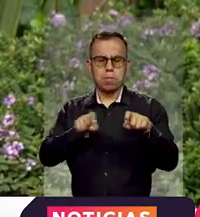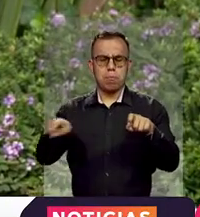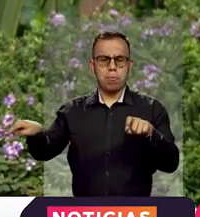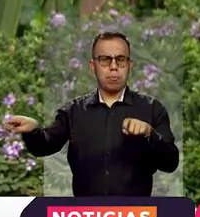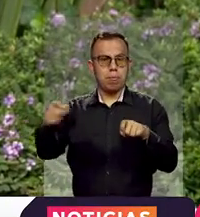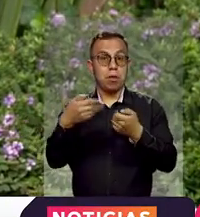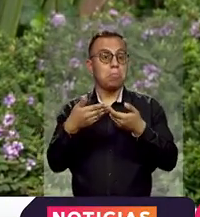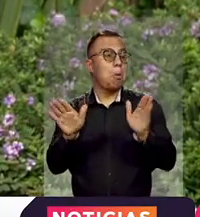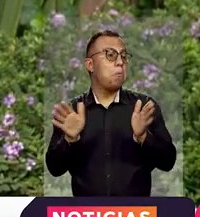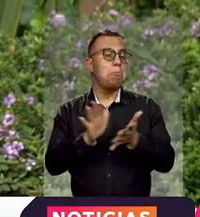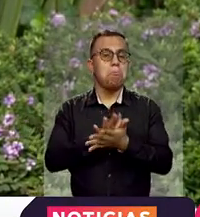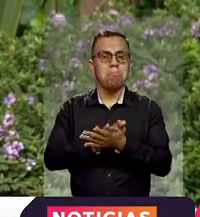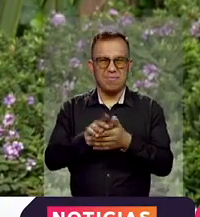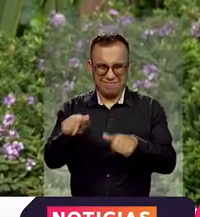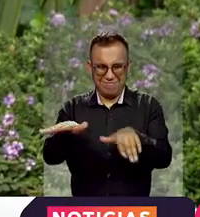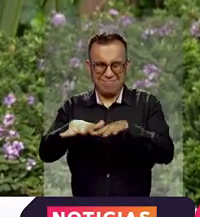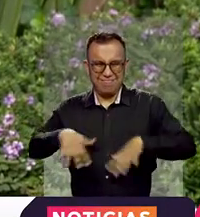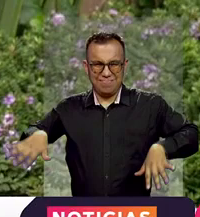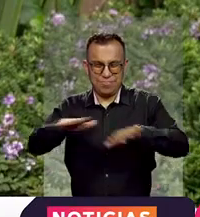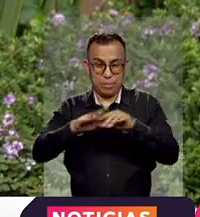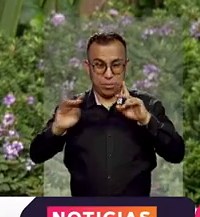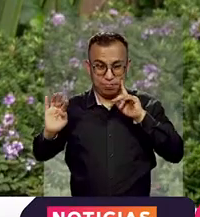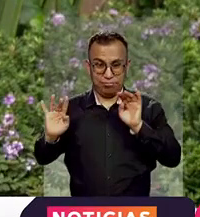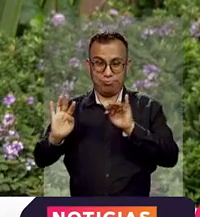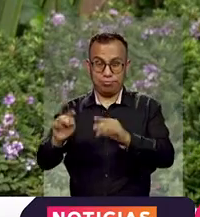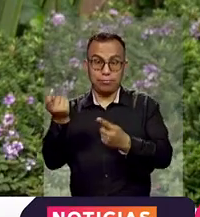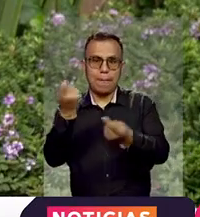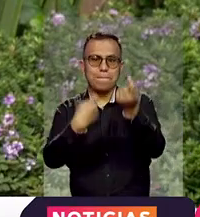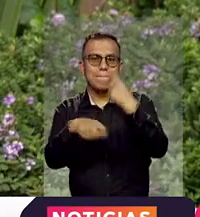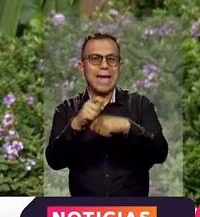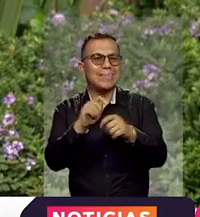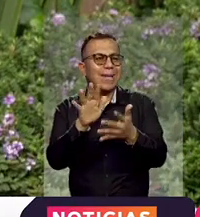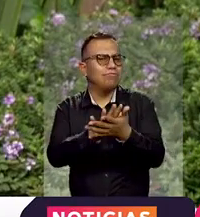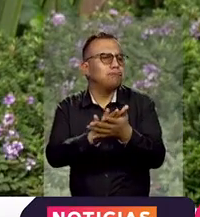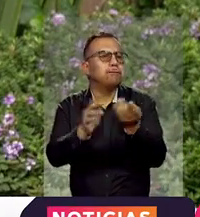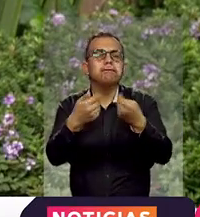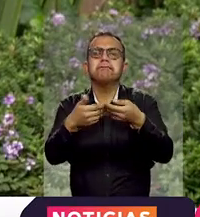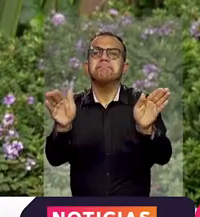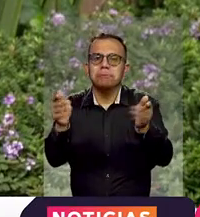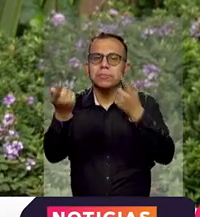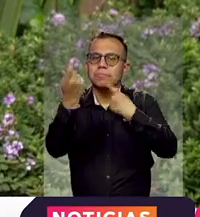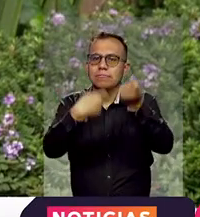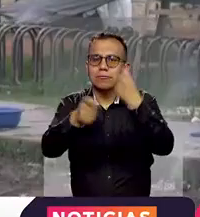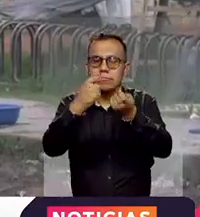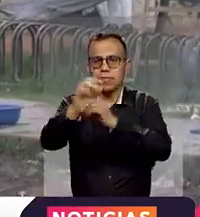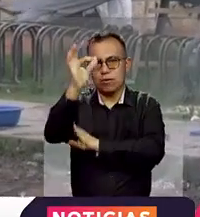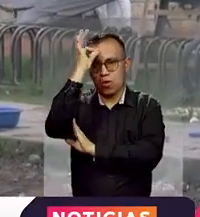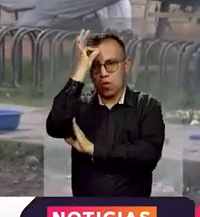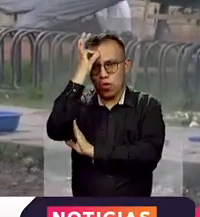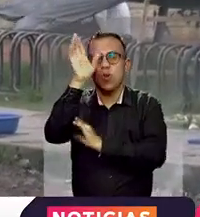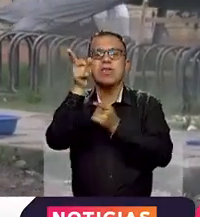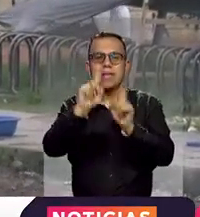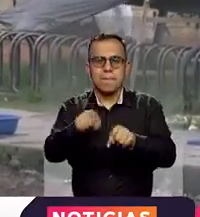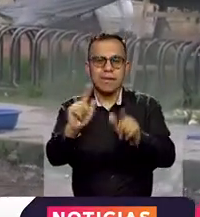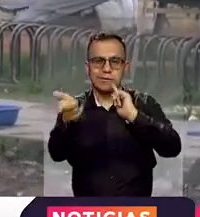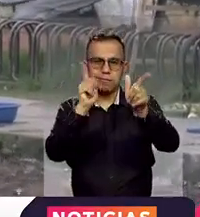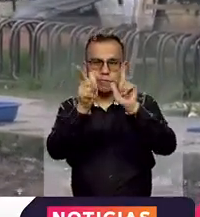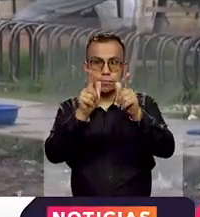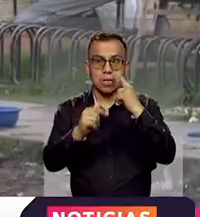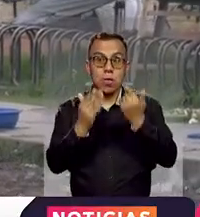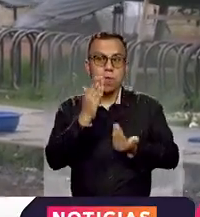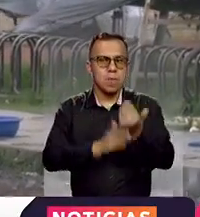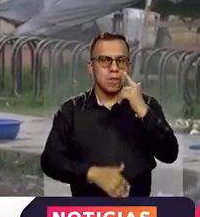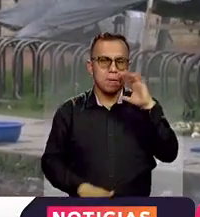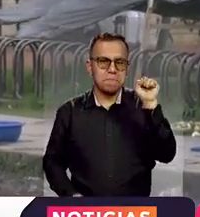venta abierta, sobre todo en esos lugares de concentración, la venta abierta de drogas y alcohol. Esta es la situación que